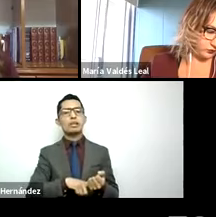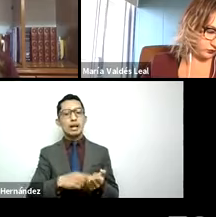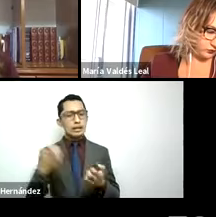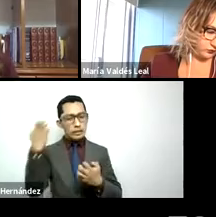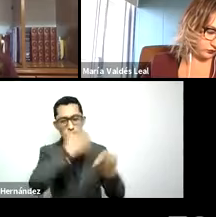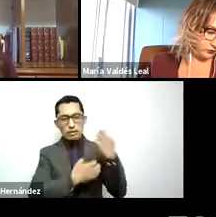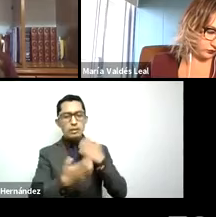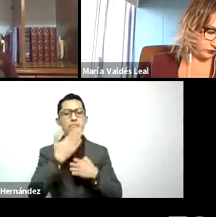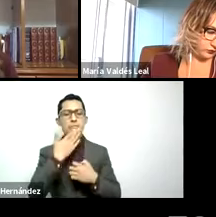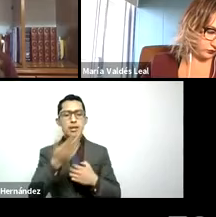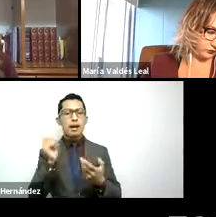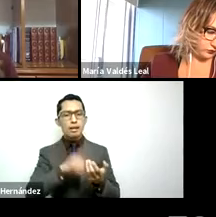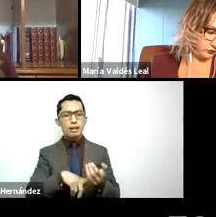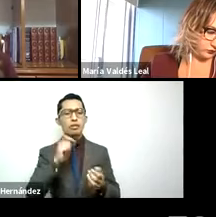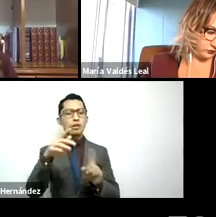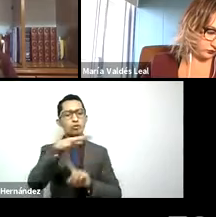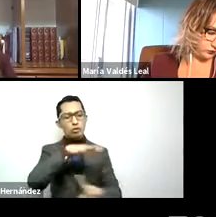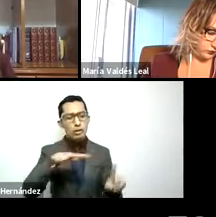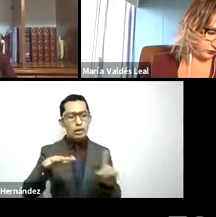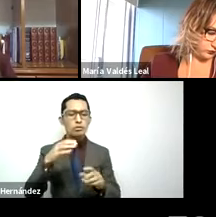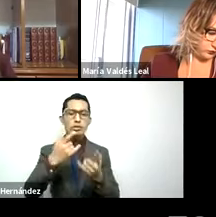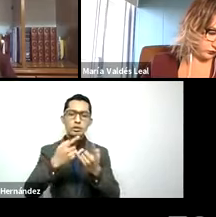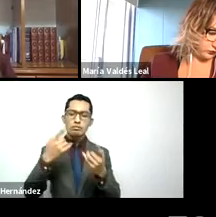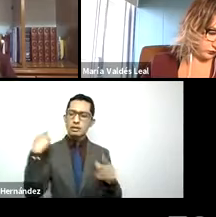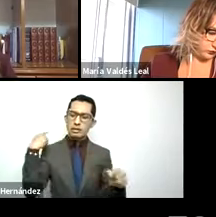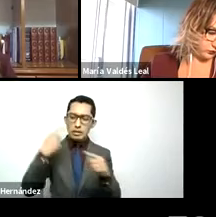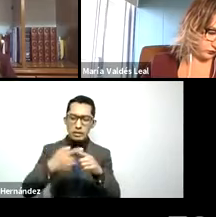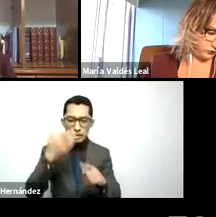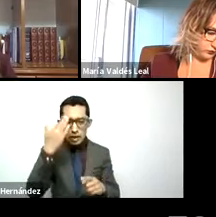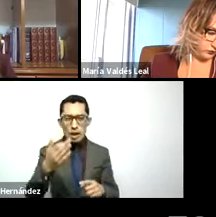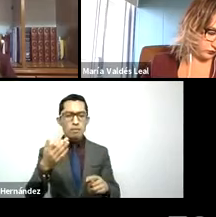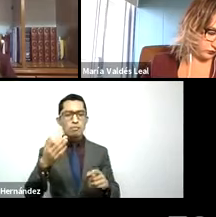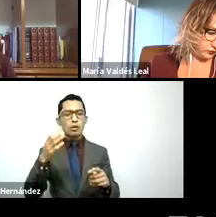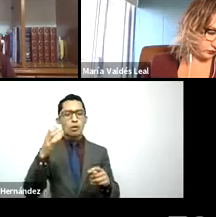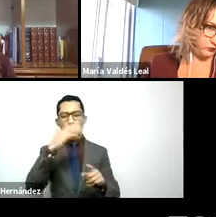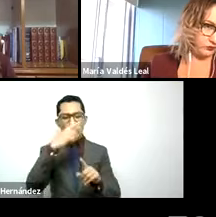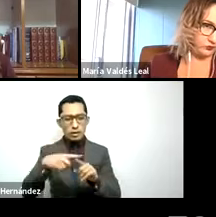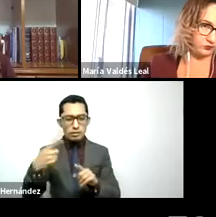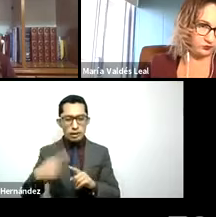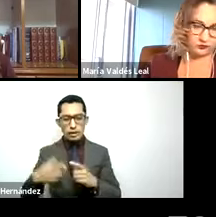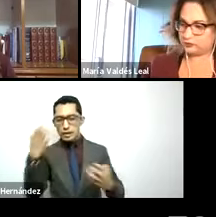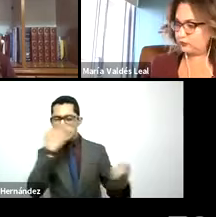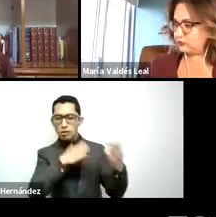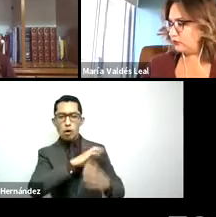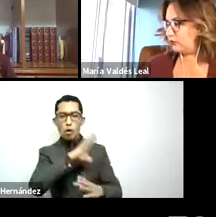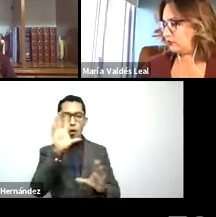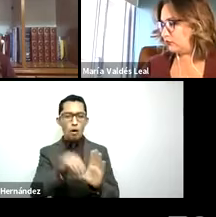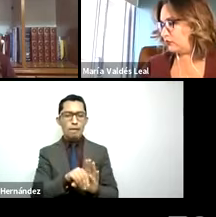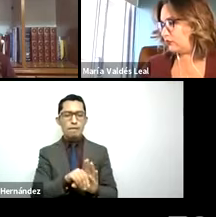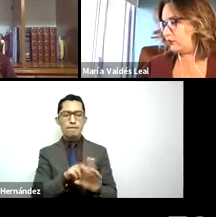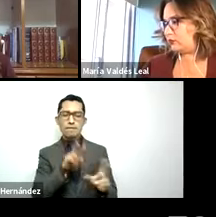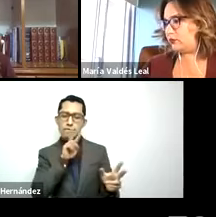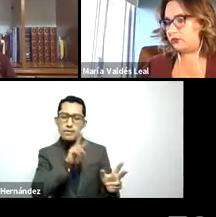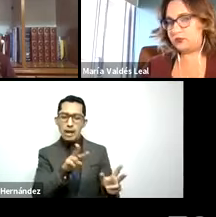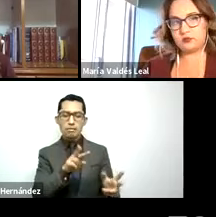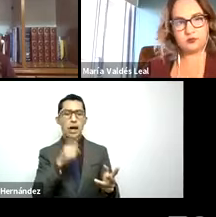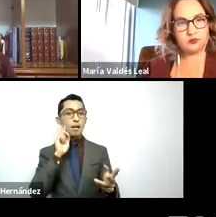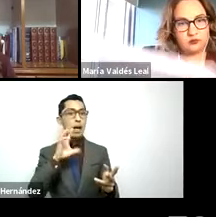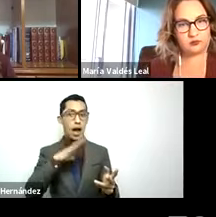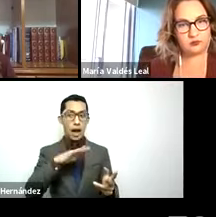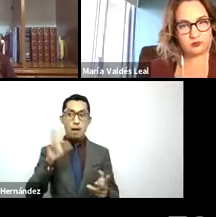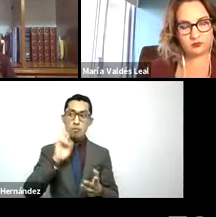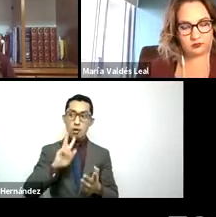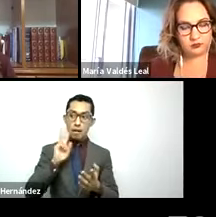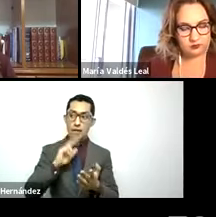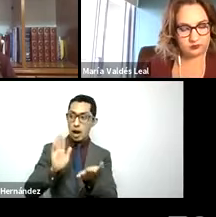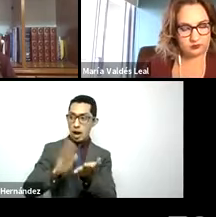discriminación estructural e histórica, constatar si hay o no esas asimetrías, verificar si tengo pruebas suficientes,